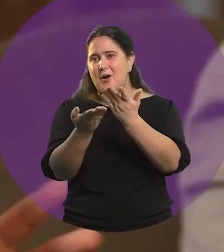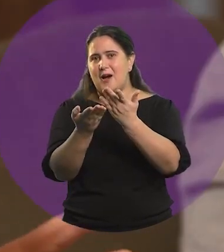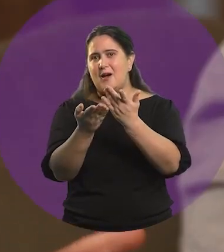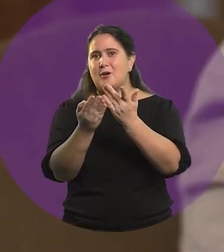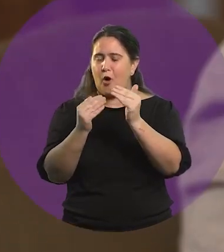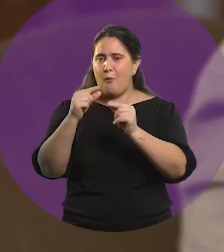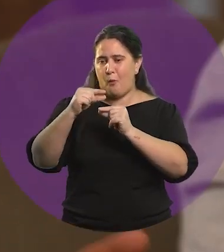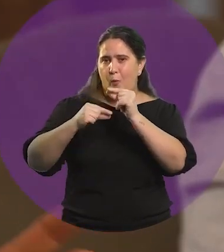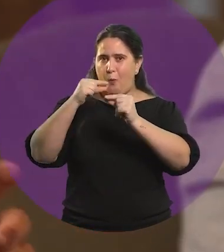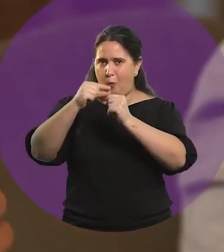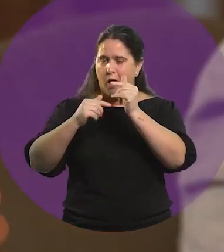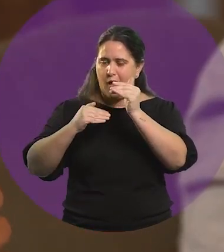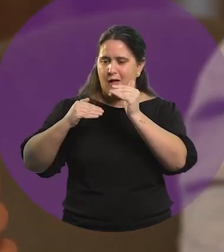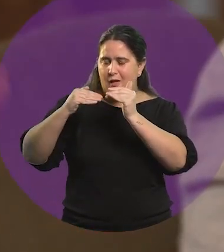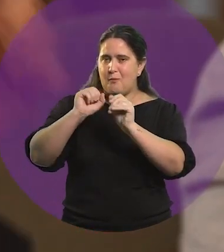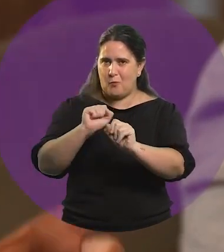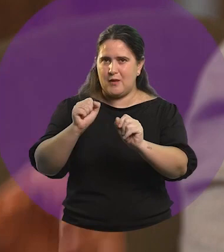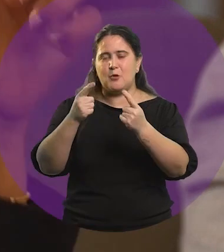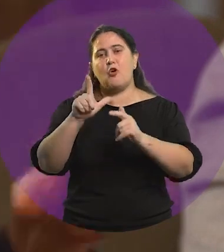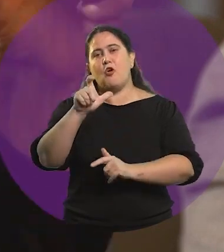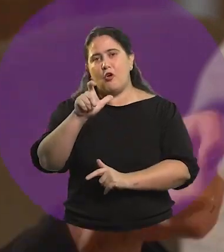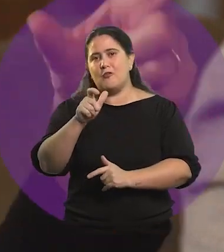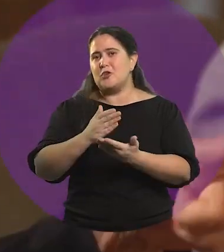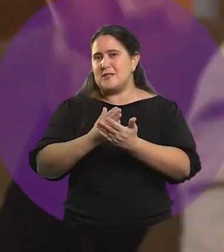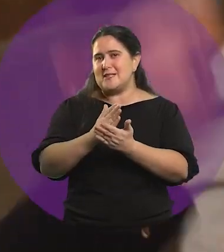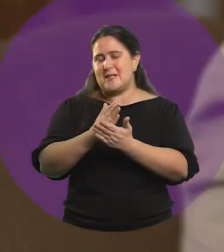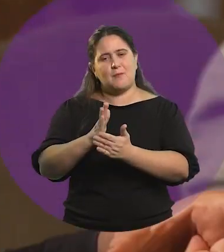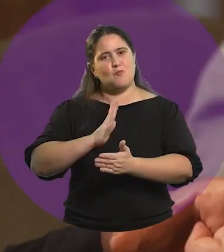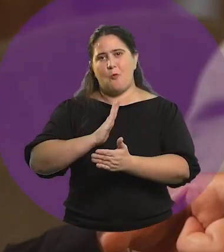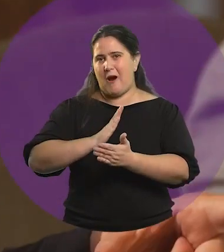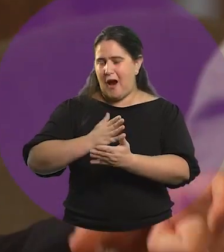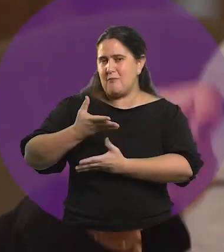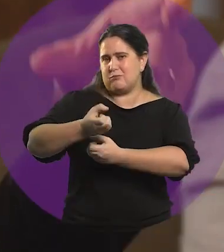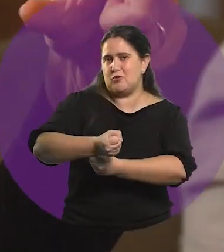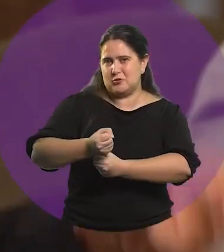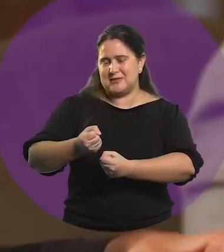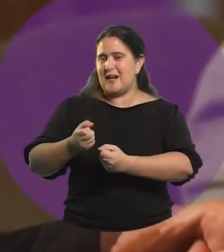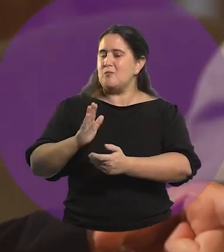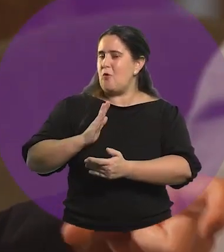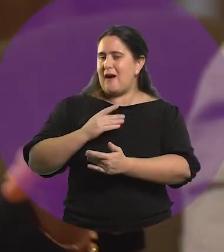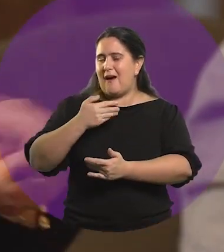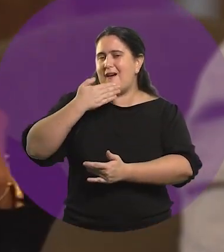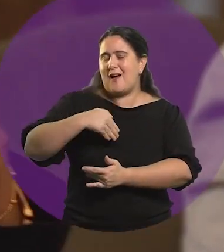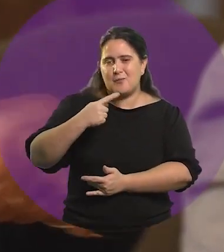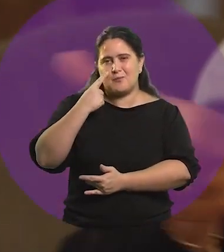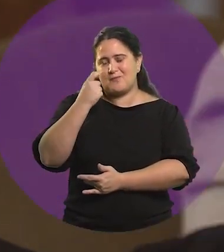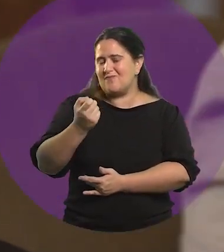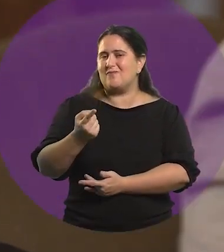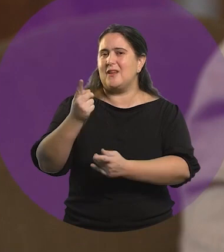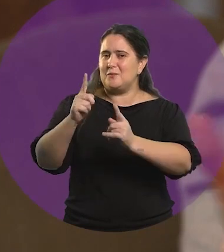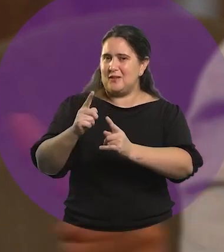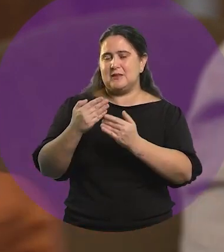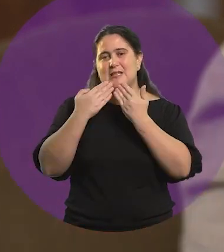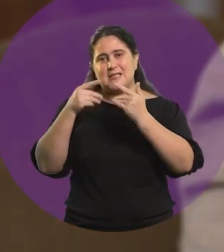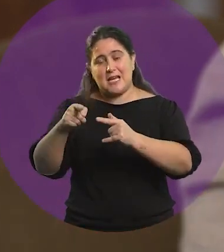esto es codo a codo, pero que evidentemente siempre hubo atrás una mujer que entendió que con